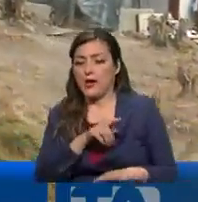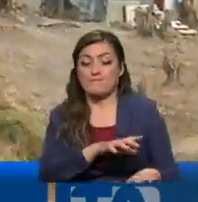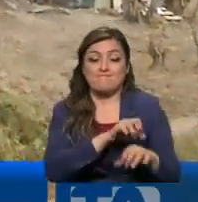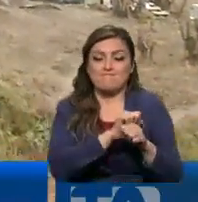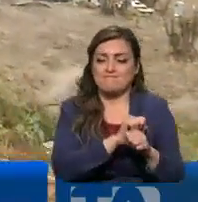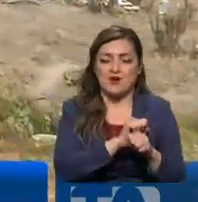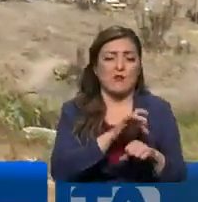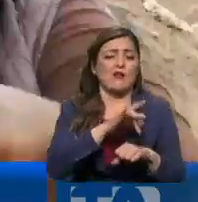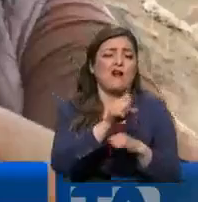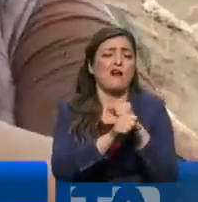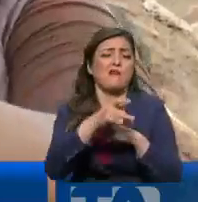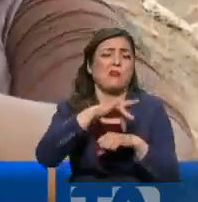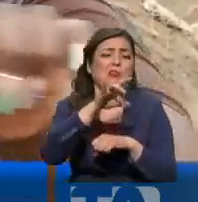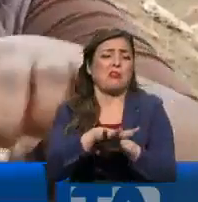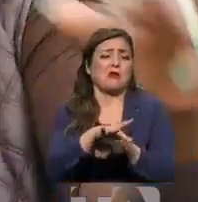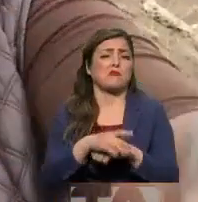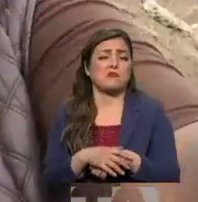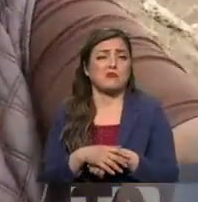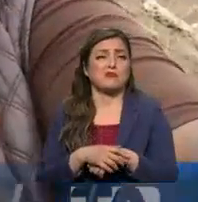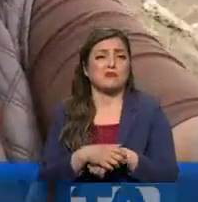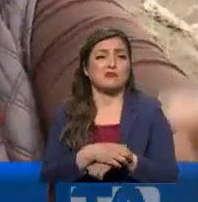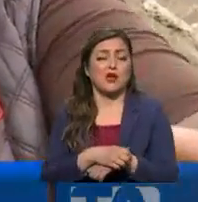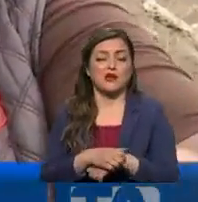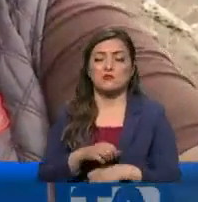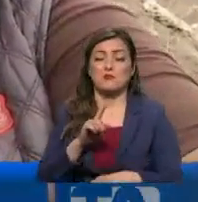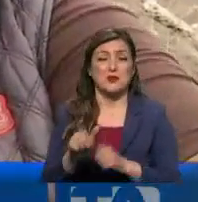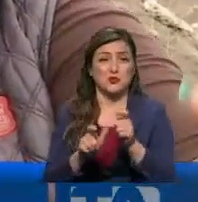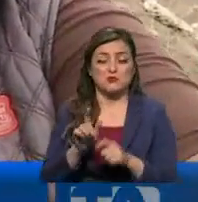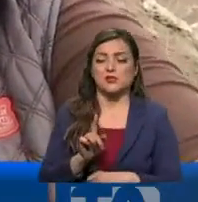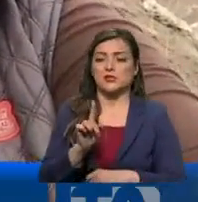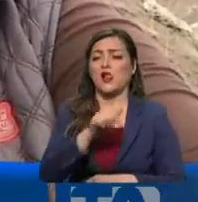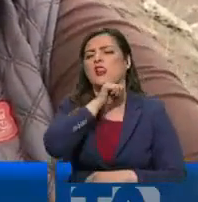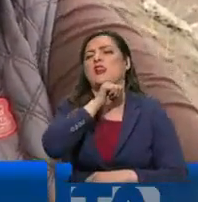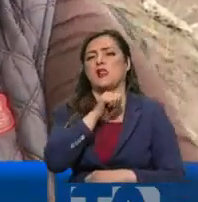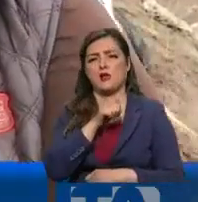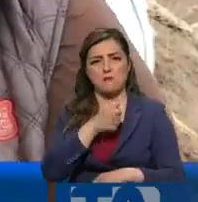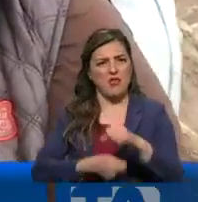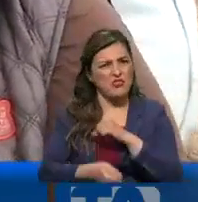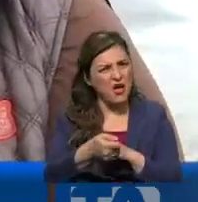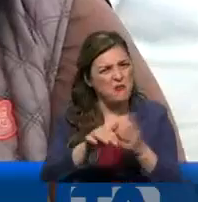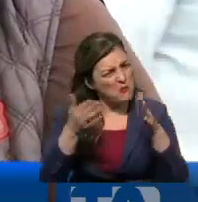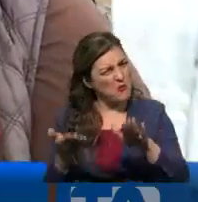por años abandonado. Y aquí les asaltaban, mataban, hubo muertos,